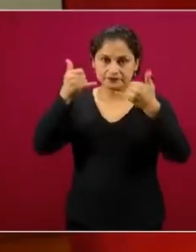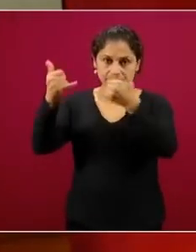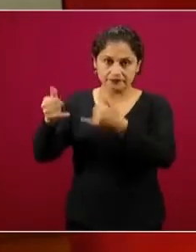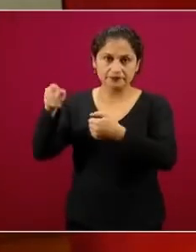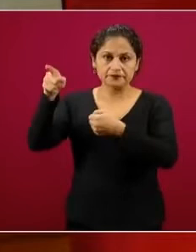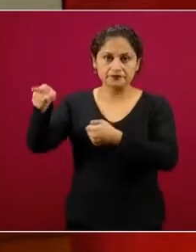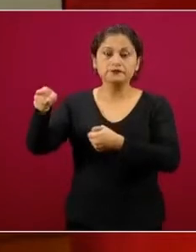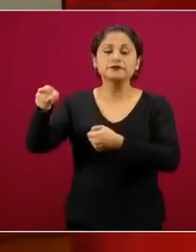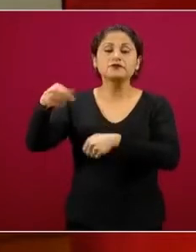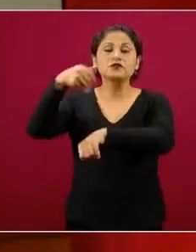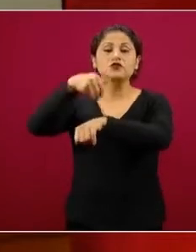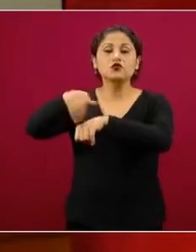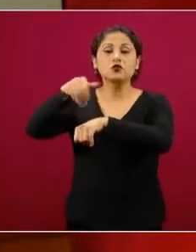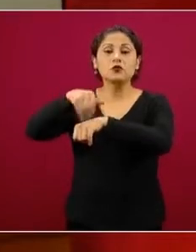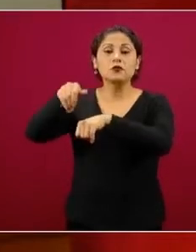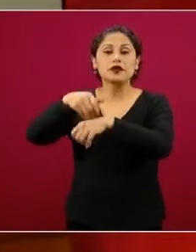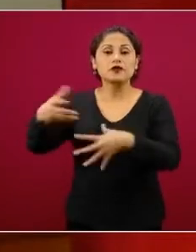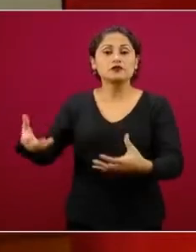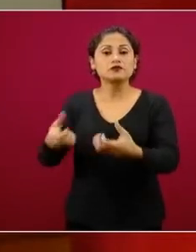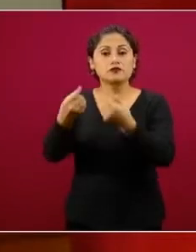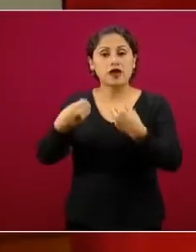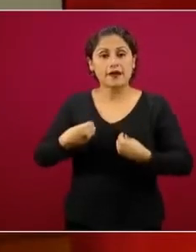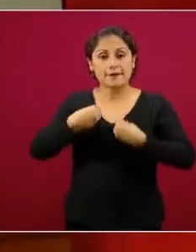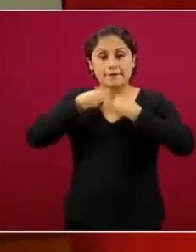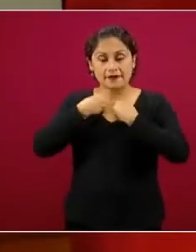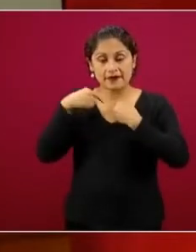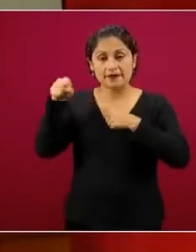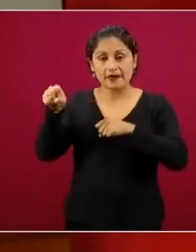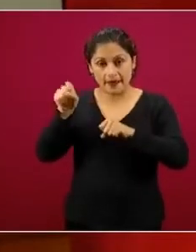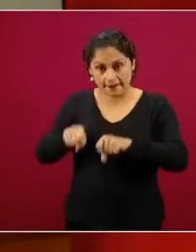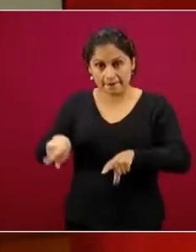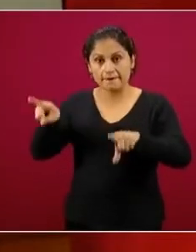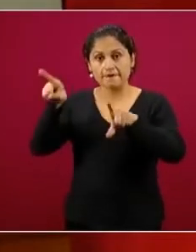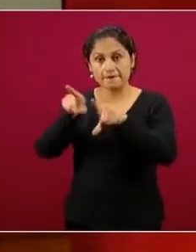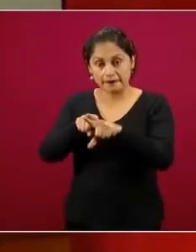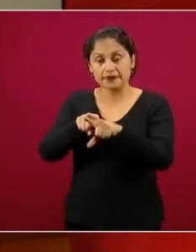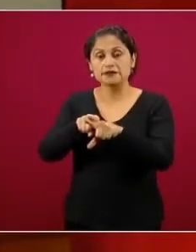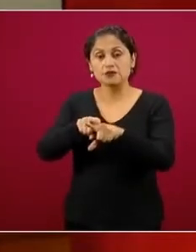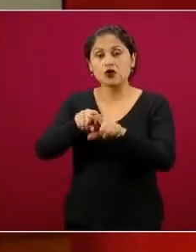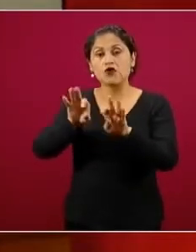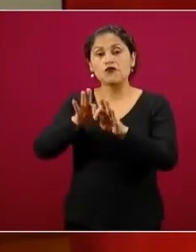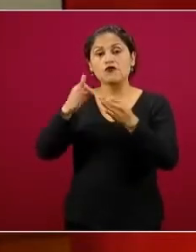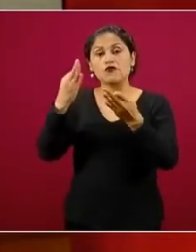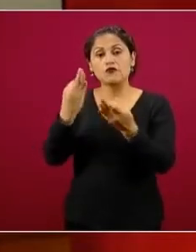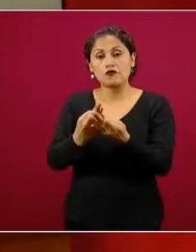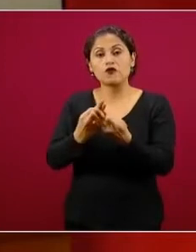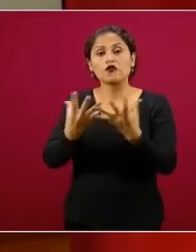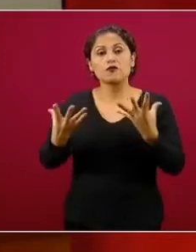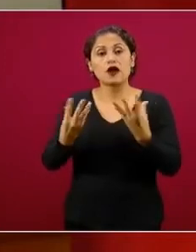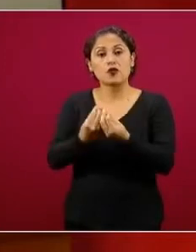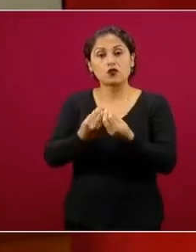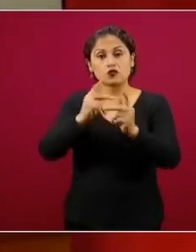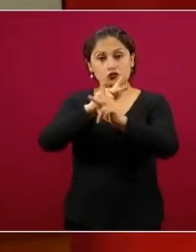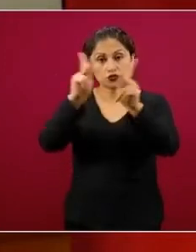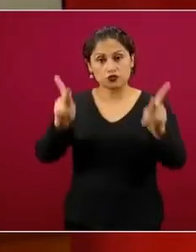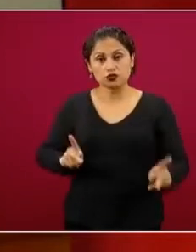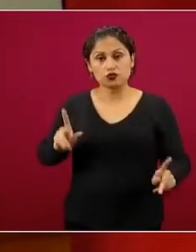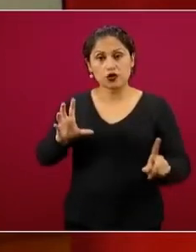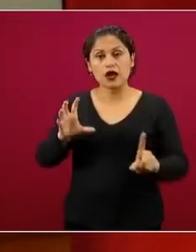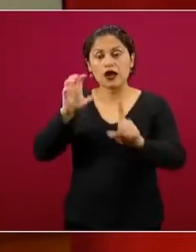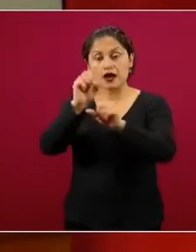vida que también atiende la estrategia de Juntos por la Paz, en donde se les brinda